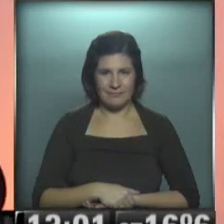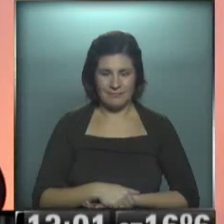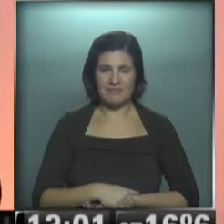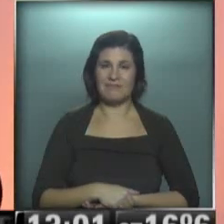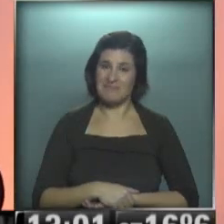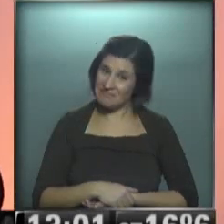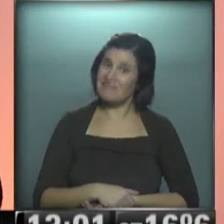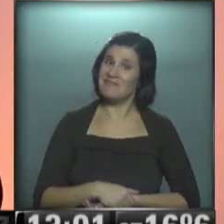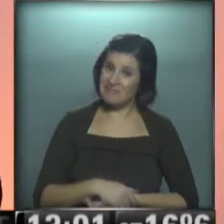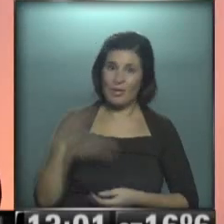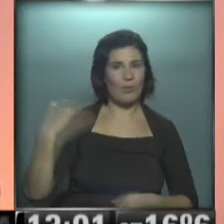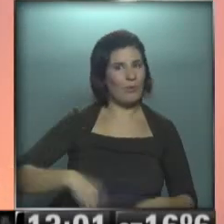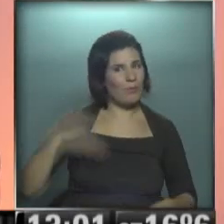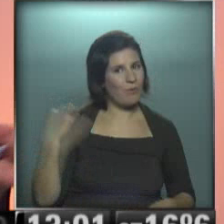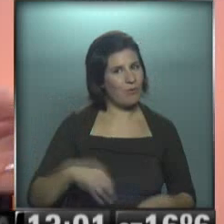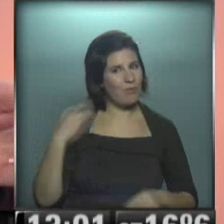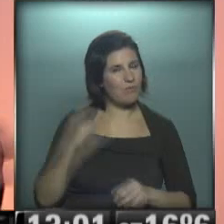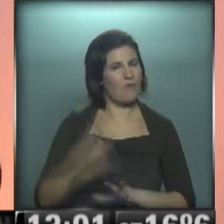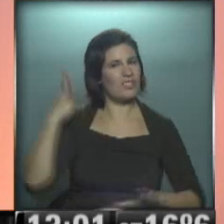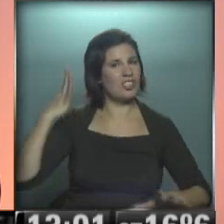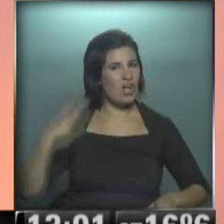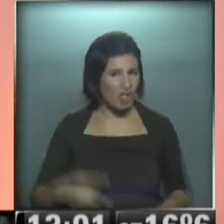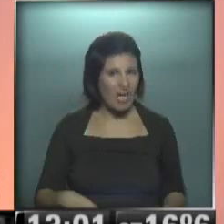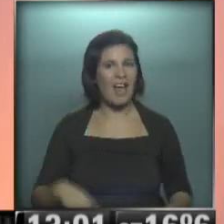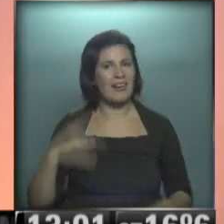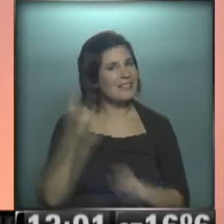Un show realmente espectacular, con la espectacularidad que